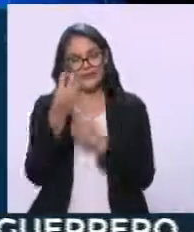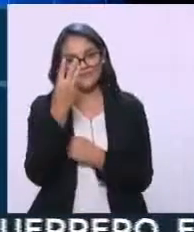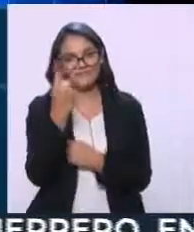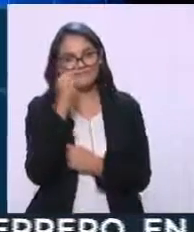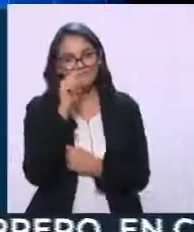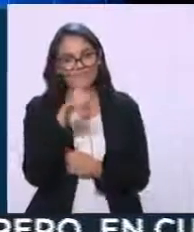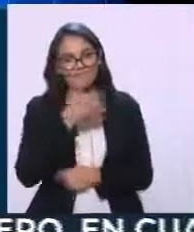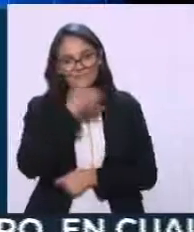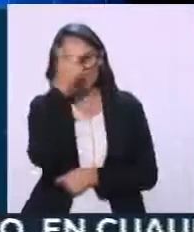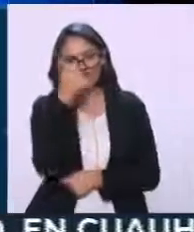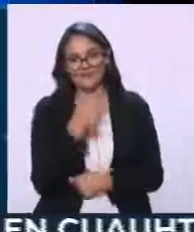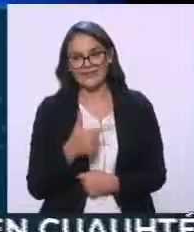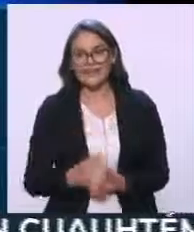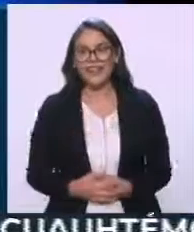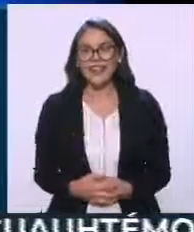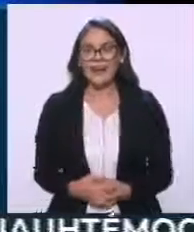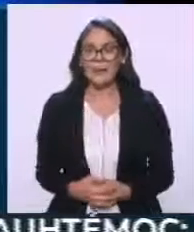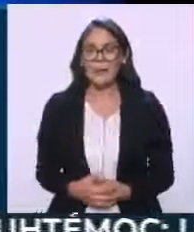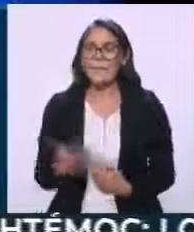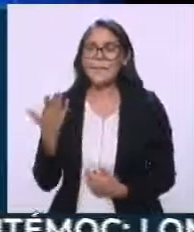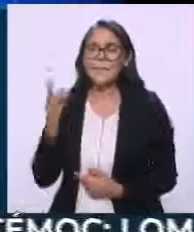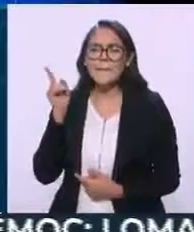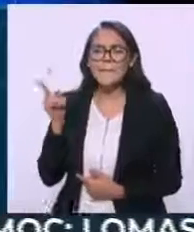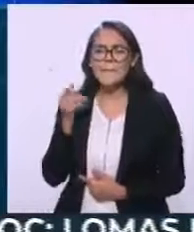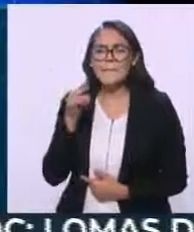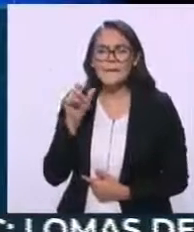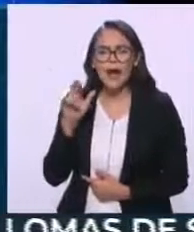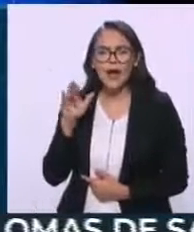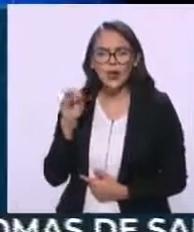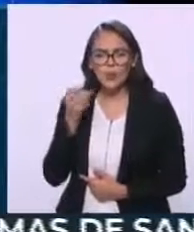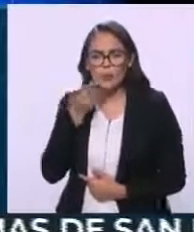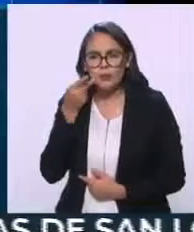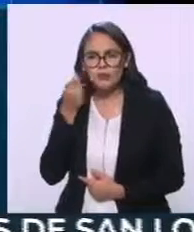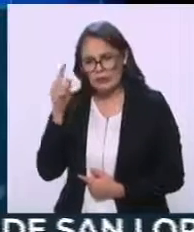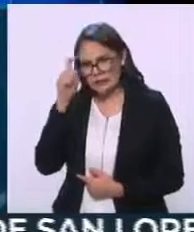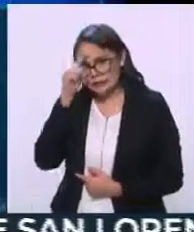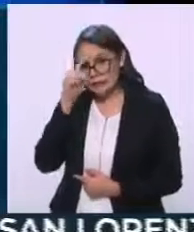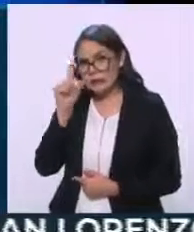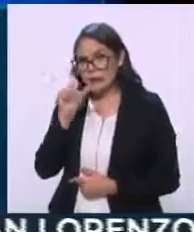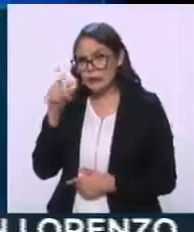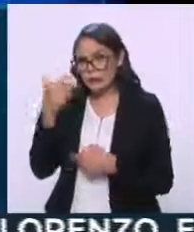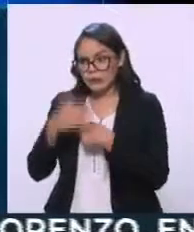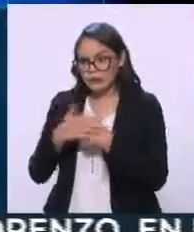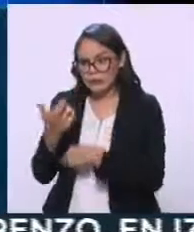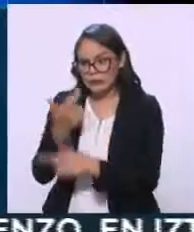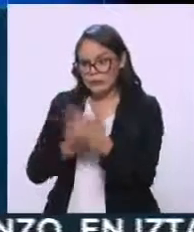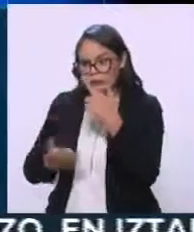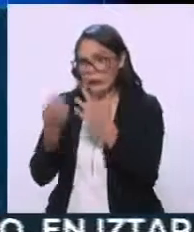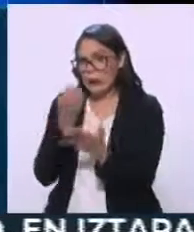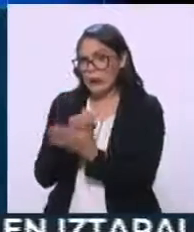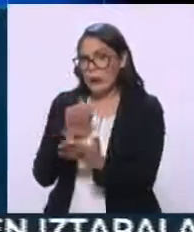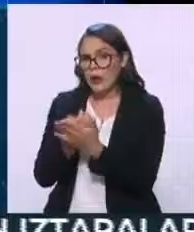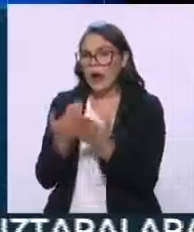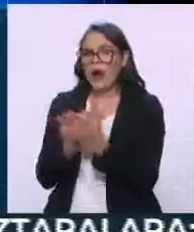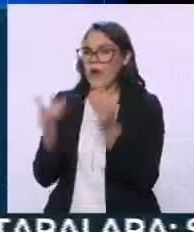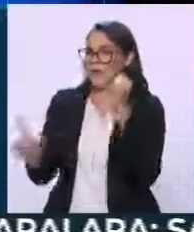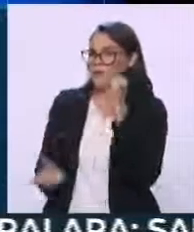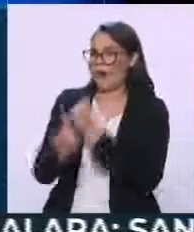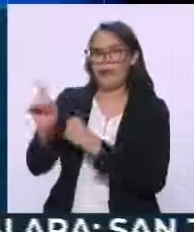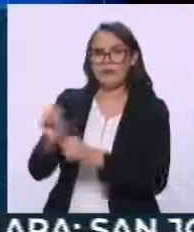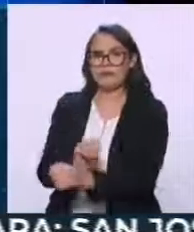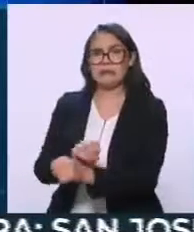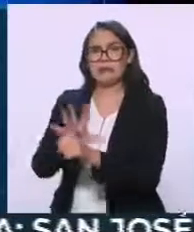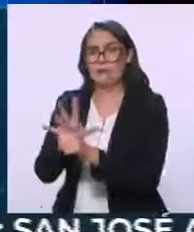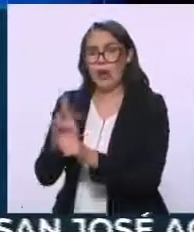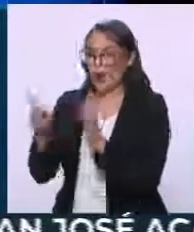qué gusto saludarlos. Mario Campa, se ve complicada una recuperación económica tras la pandemia de COVID-19, ya lo